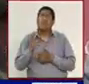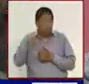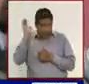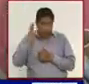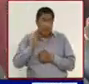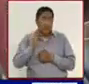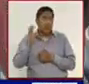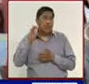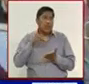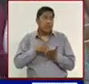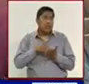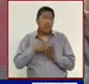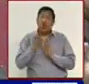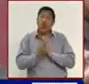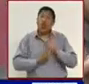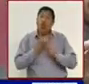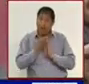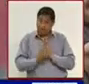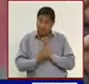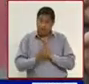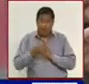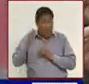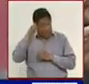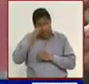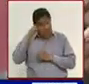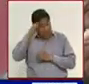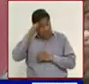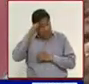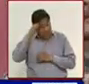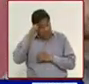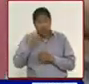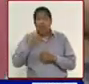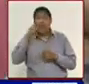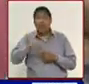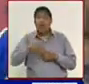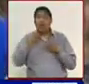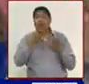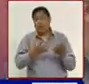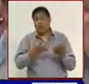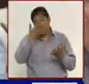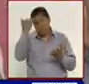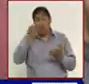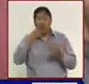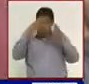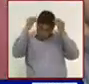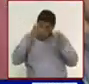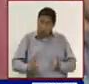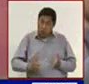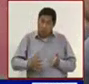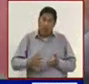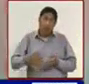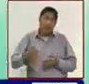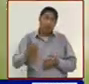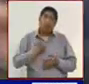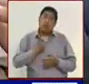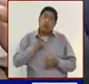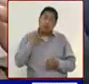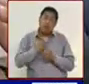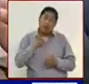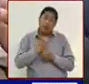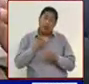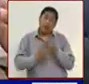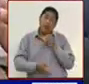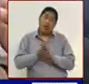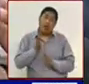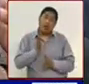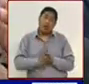más de 600 mil horas que el Estado adeuda a maestros que están trabajando gratis o que están siendo pagados por padres de familia. Y que